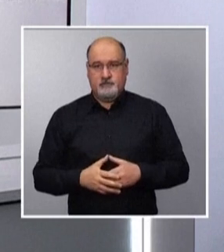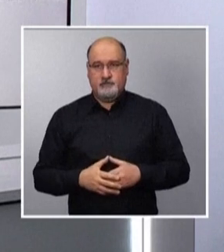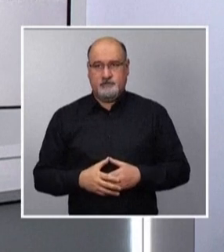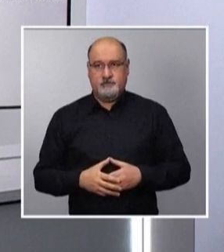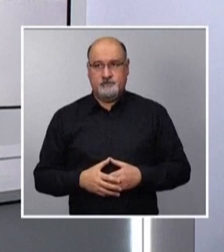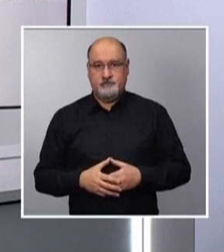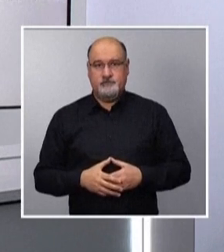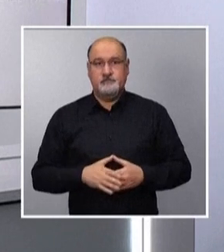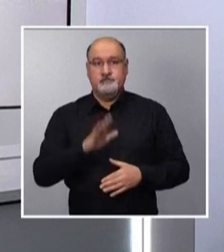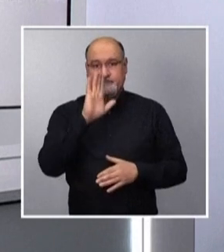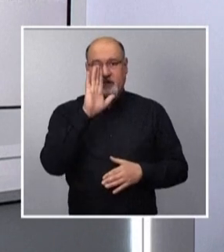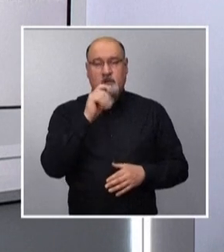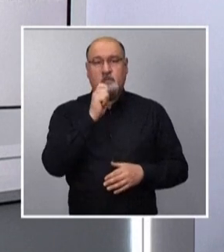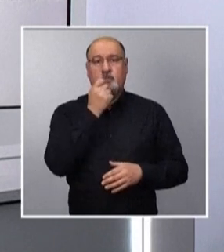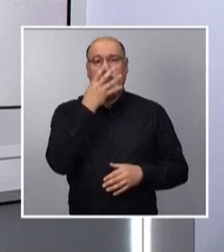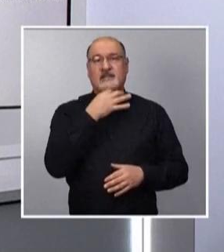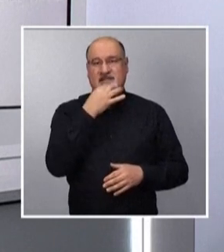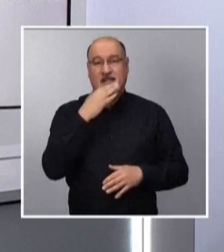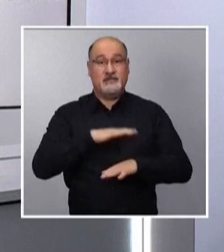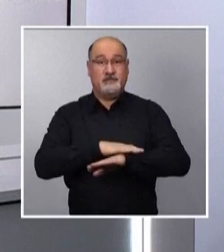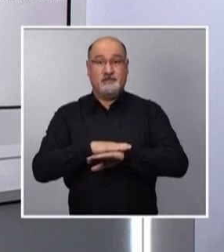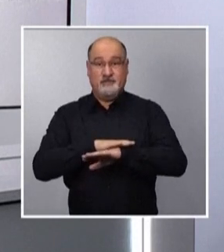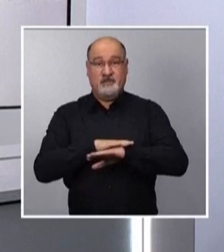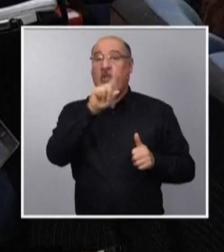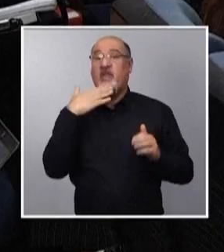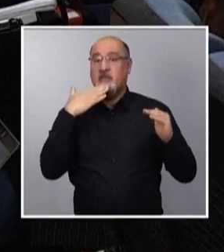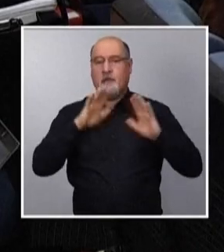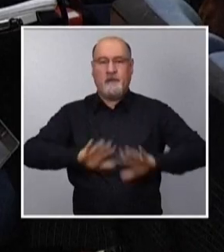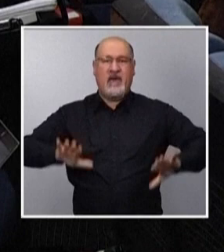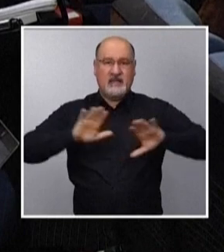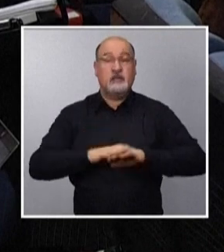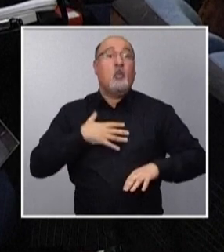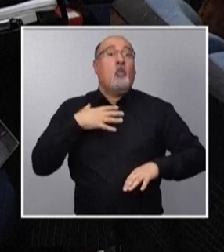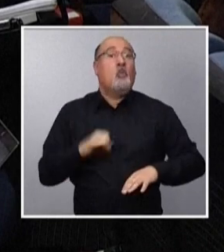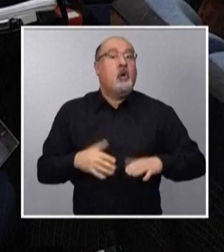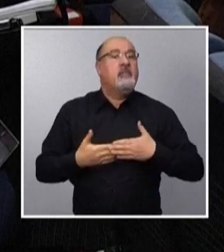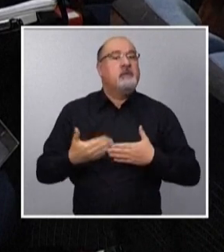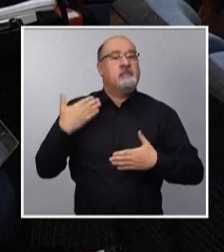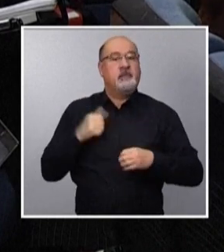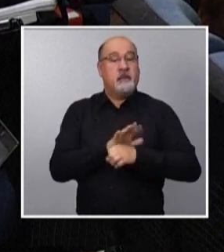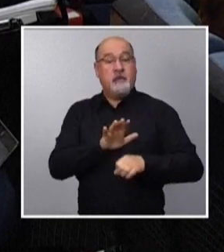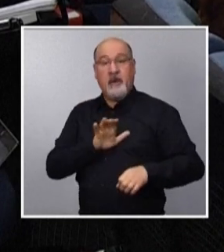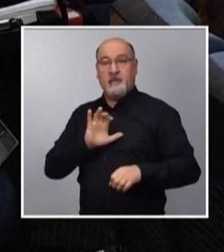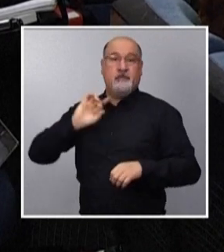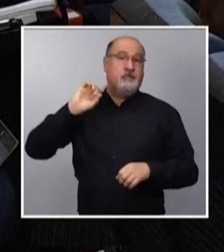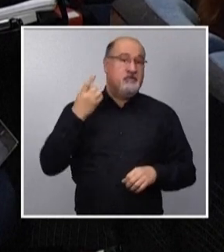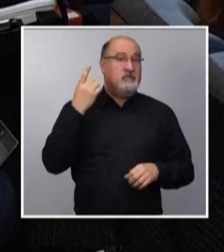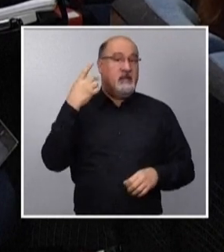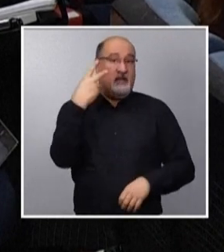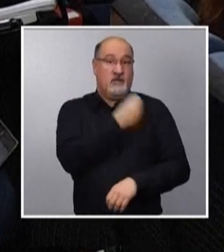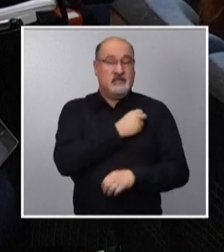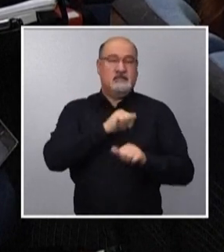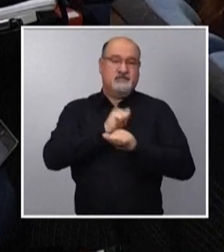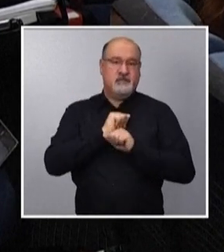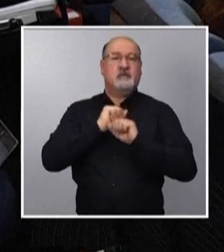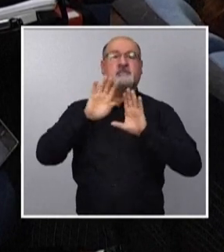Buenas tardes, ministra. España da un paso más en la desescalada de las restricciones para contener la pandemia. Tal y como